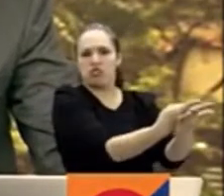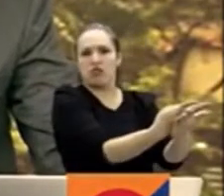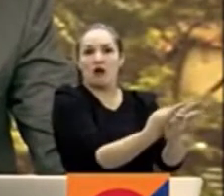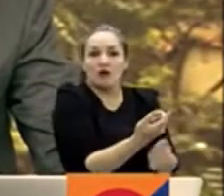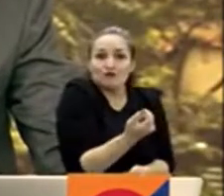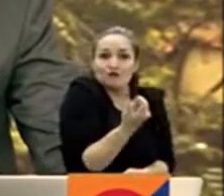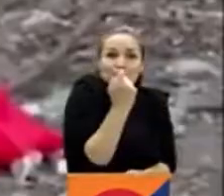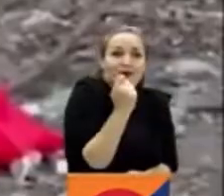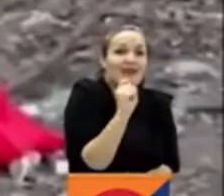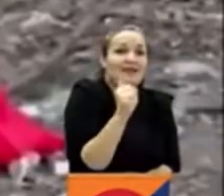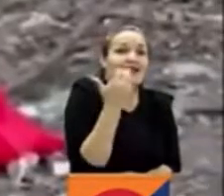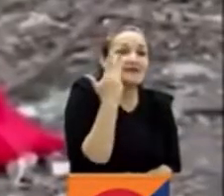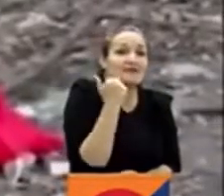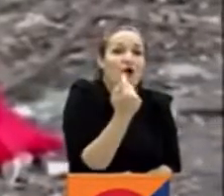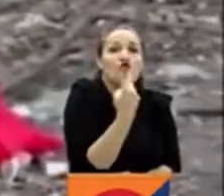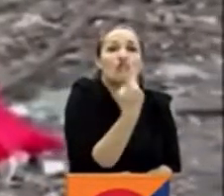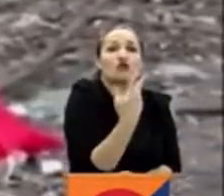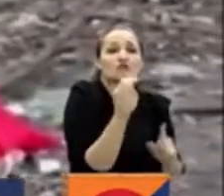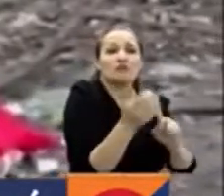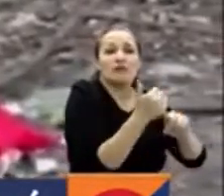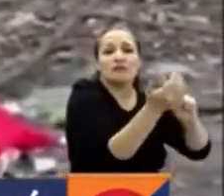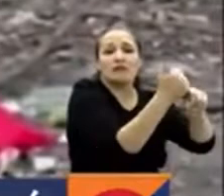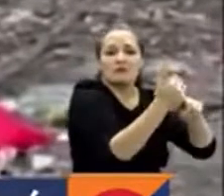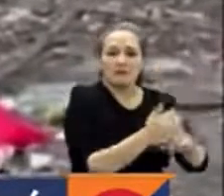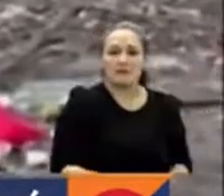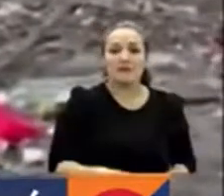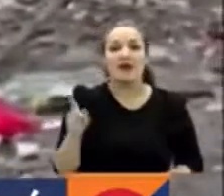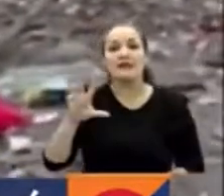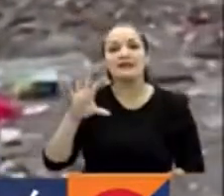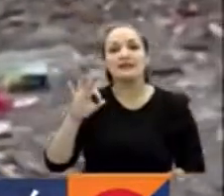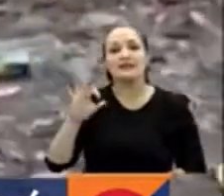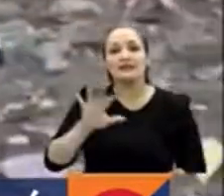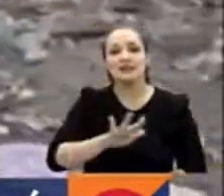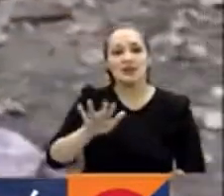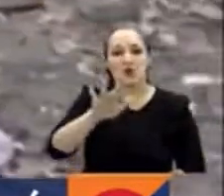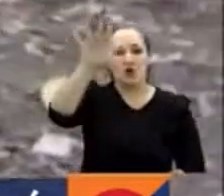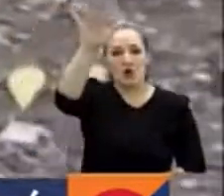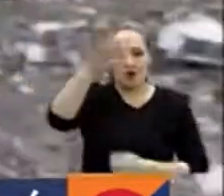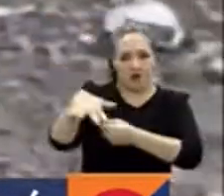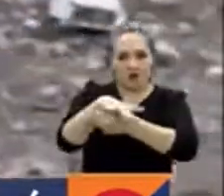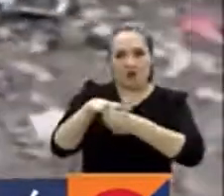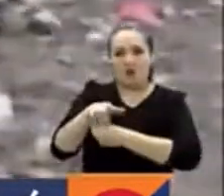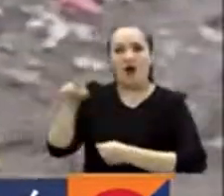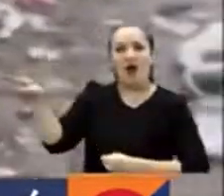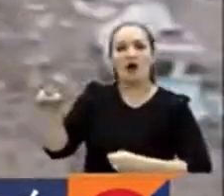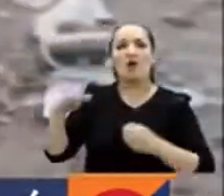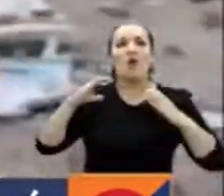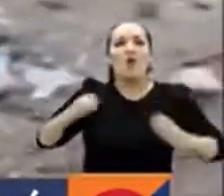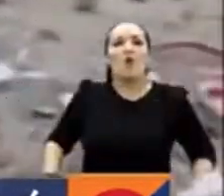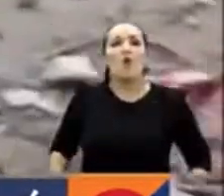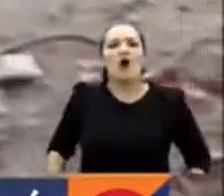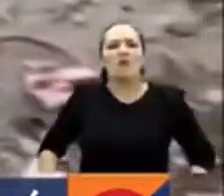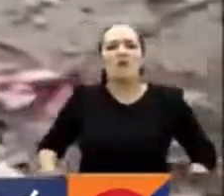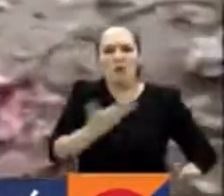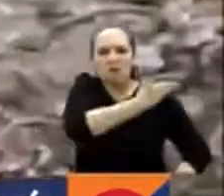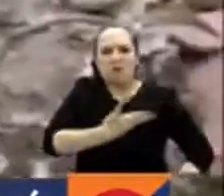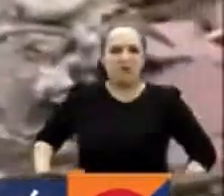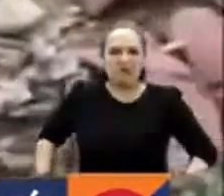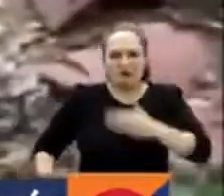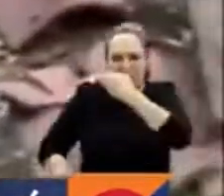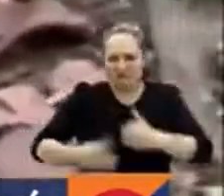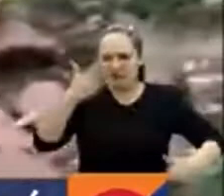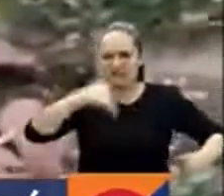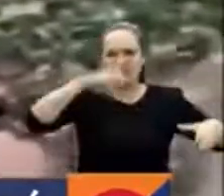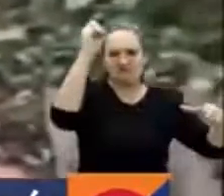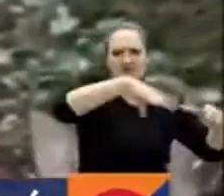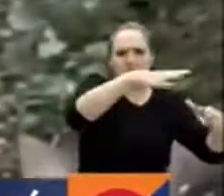días. Habitantes del barrio Siloé hallaron los restos distribuidos en dos bolsas cerca del cementerio de la Comuna 20 Oeste